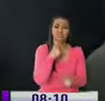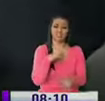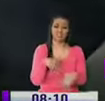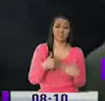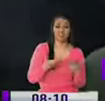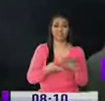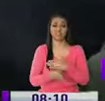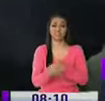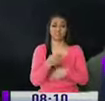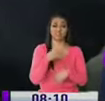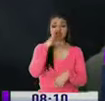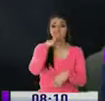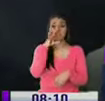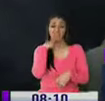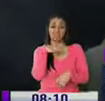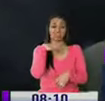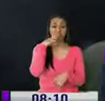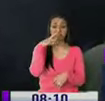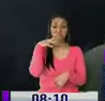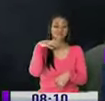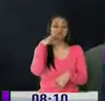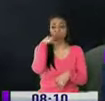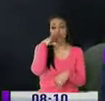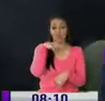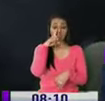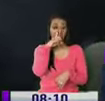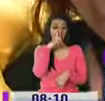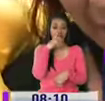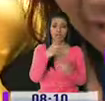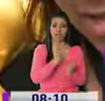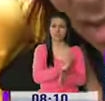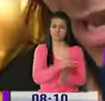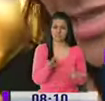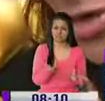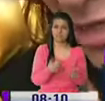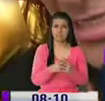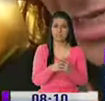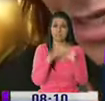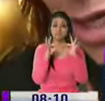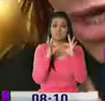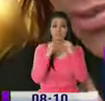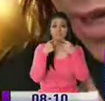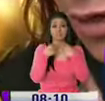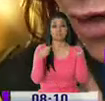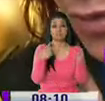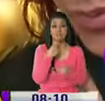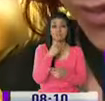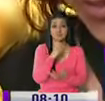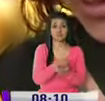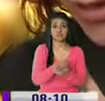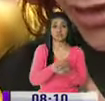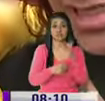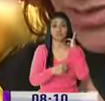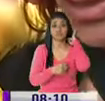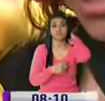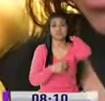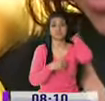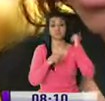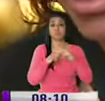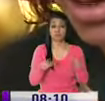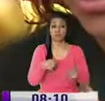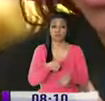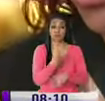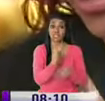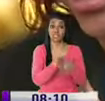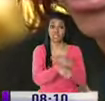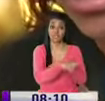a tener ahí, ay, eso, a las María de Nazaret y así. Que las redes sociales lo dicen. Pero como nosotros les hemos indicado